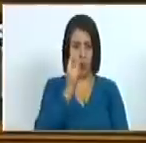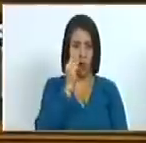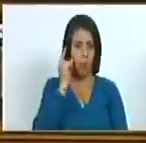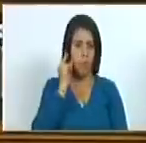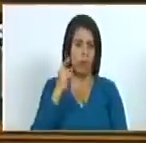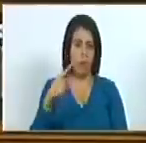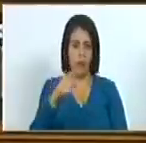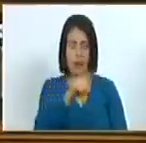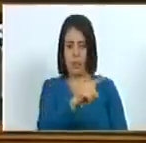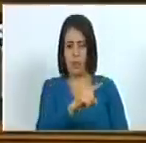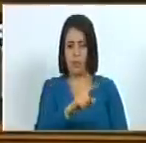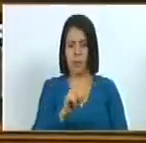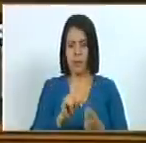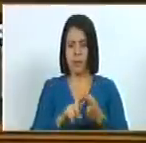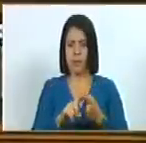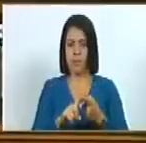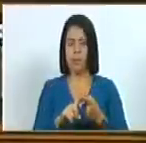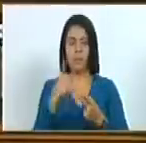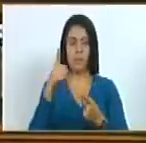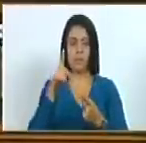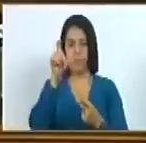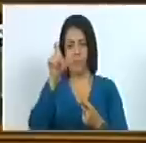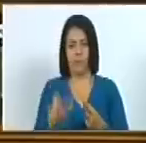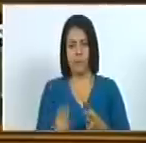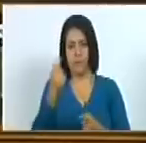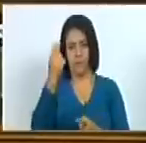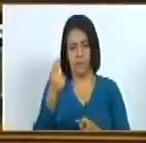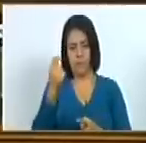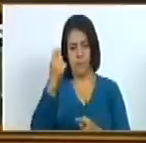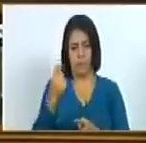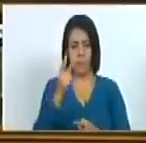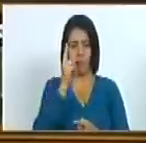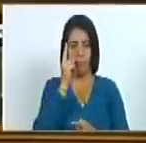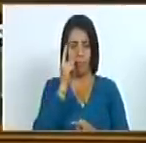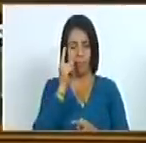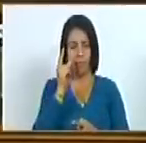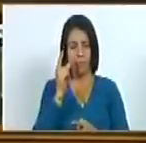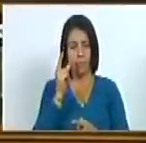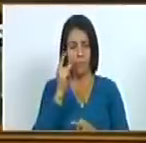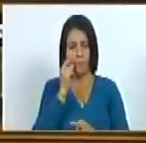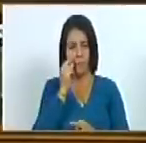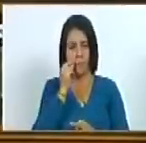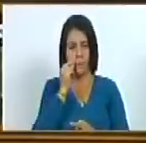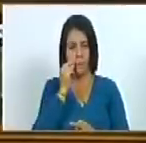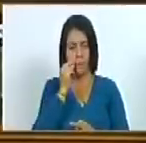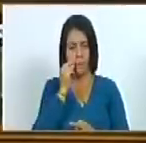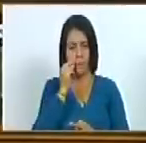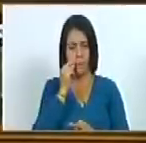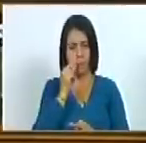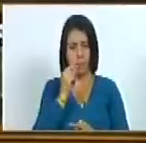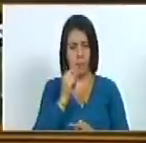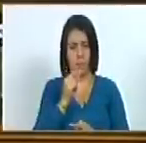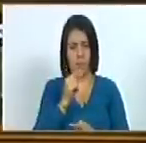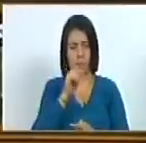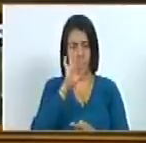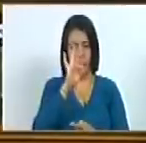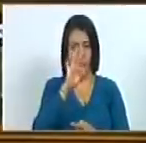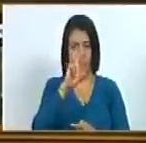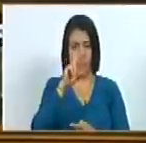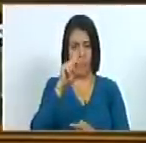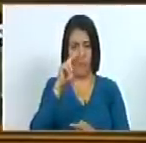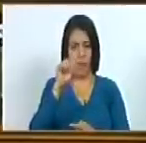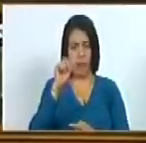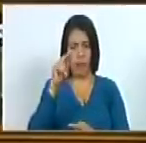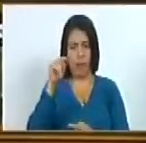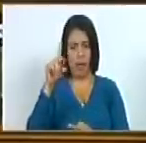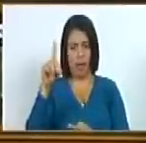diputados. Voy a dejar en el derecho de palabra a el diputado Fernando